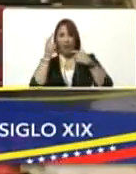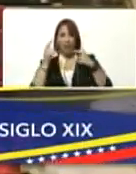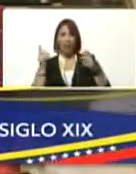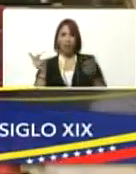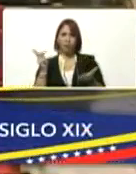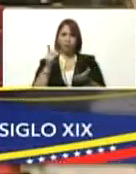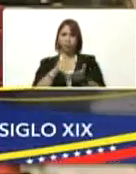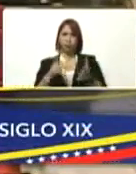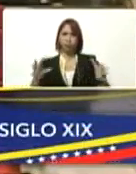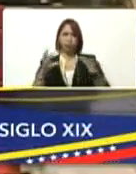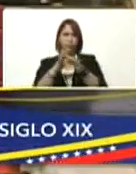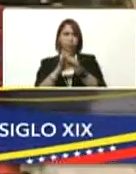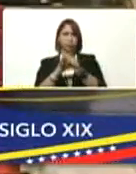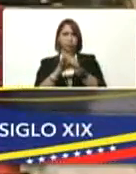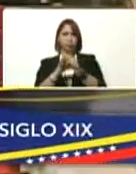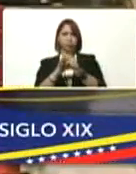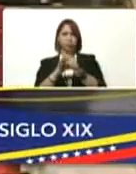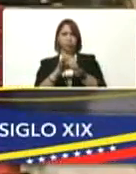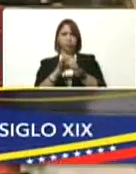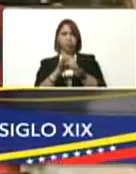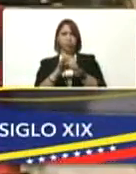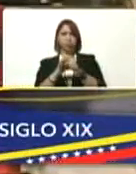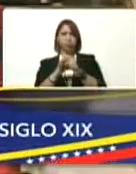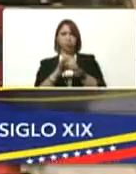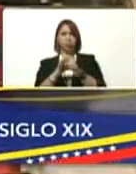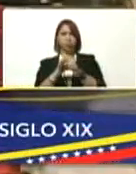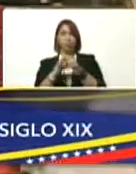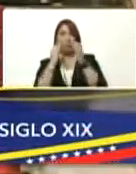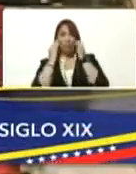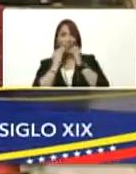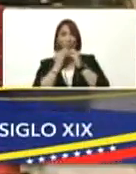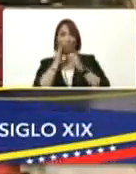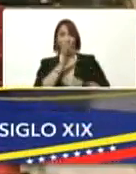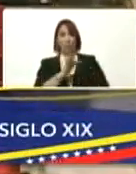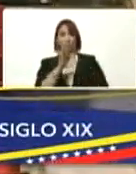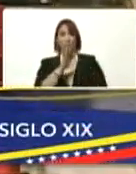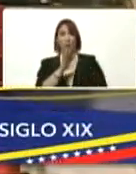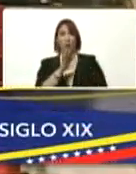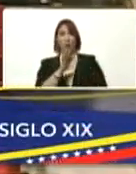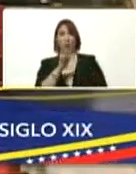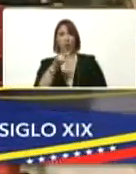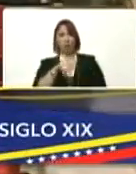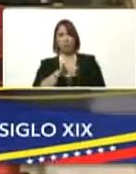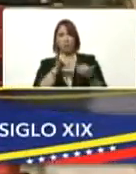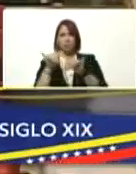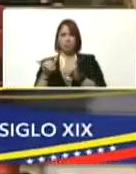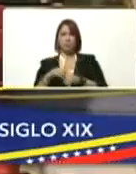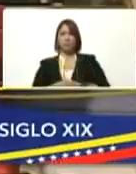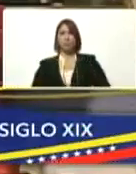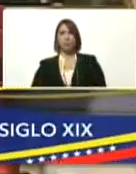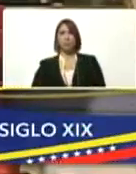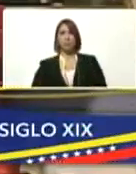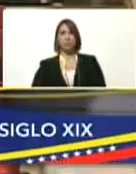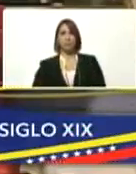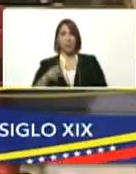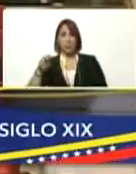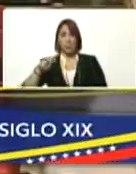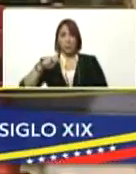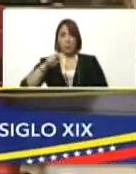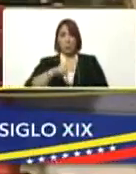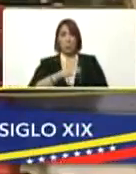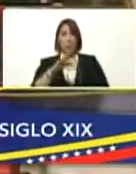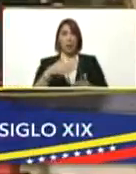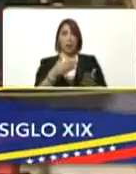para redondear esta historia. Fidel, aquí mismo, mira, bajando por esta escalera llegas a la